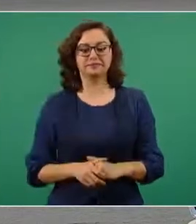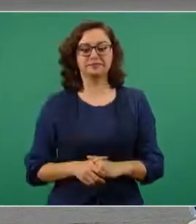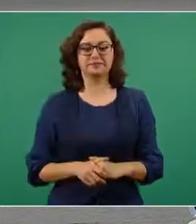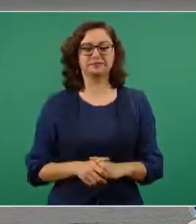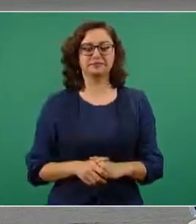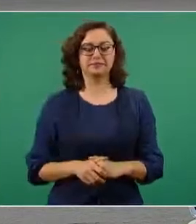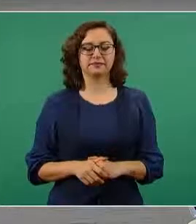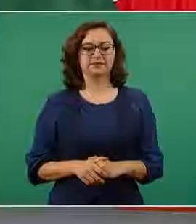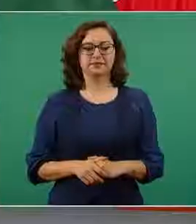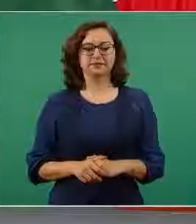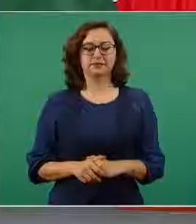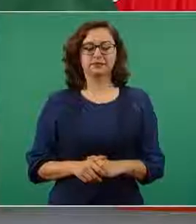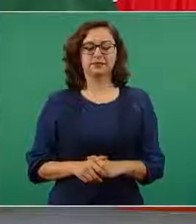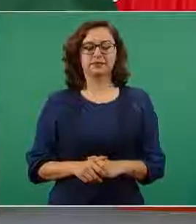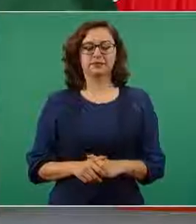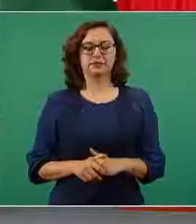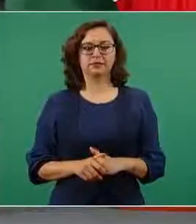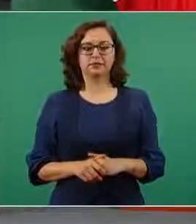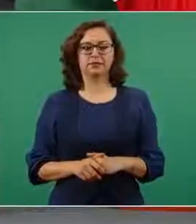Pero bueno,